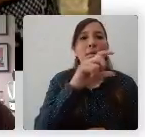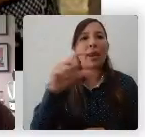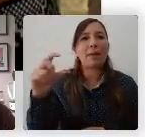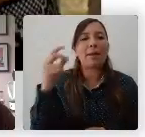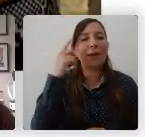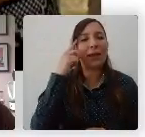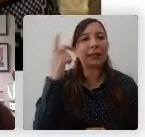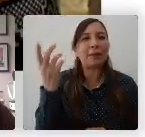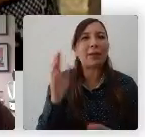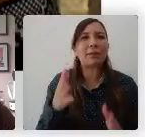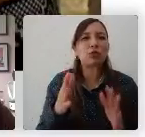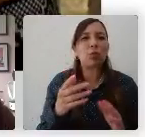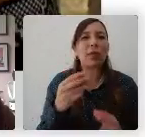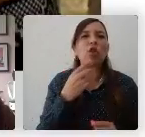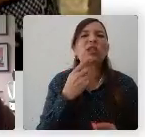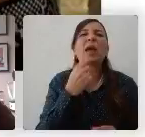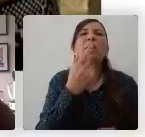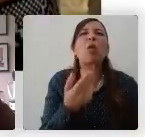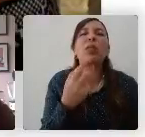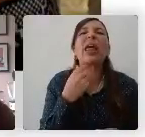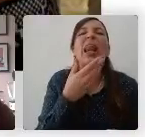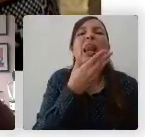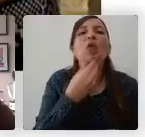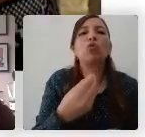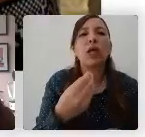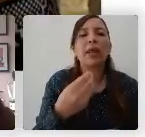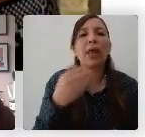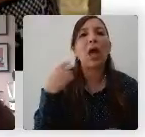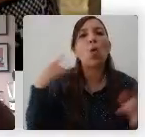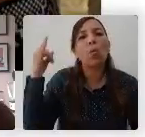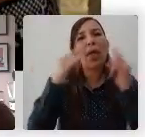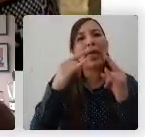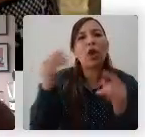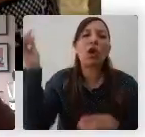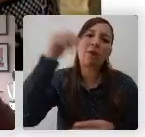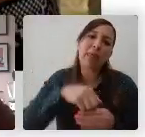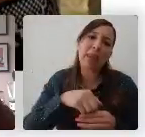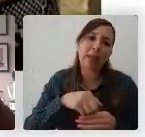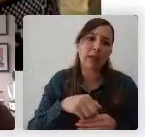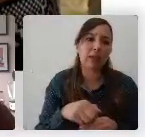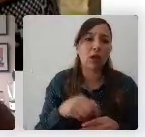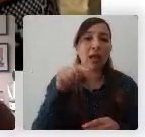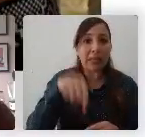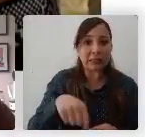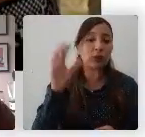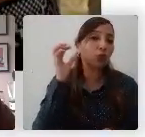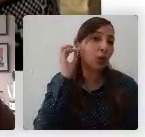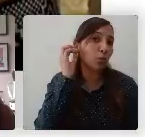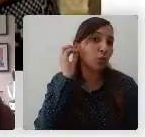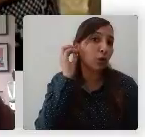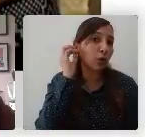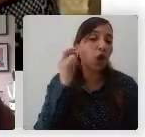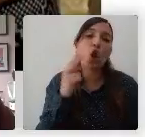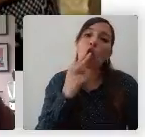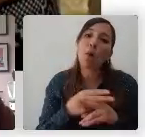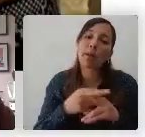que tenían que hemos llevado como sería un viajero típico o un viajero promedio en este caso es una mujer le hemos puesto el